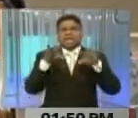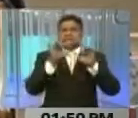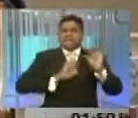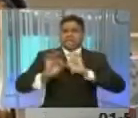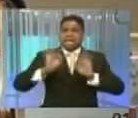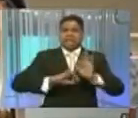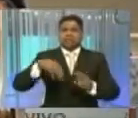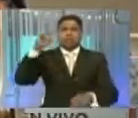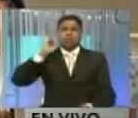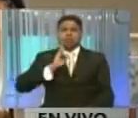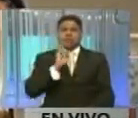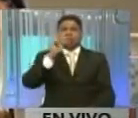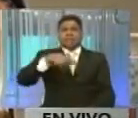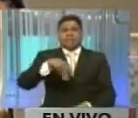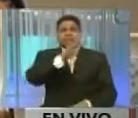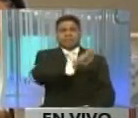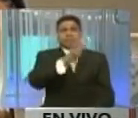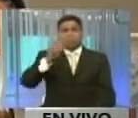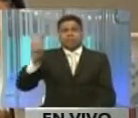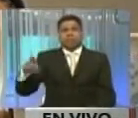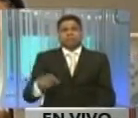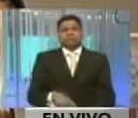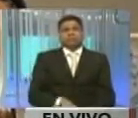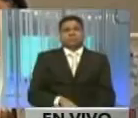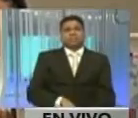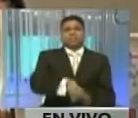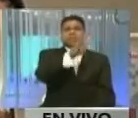de la página web que es